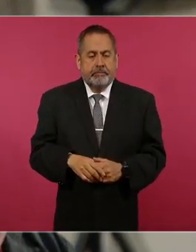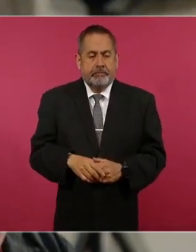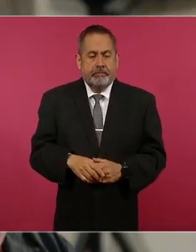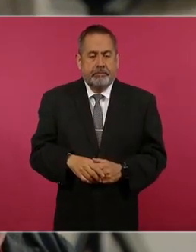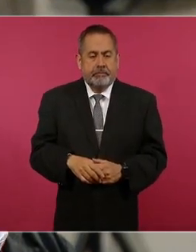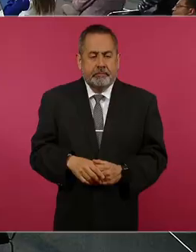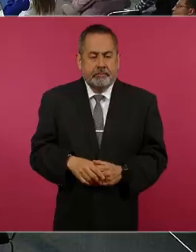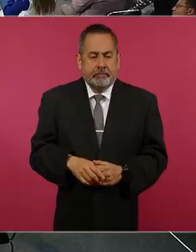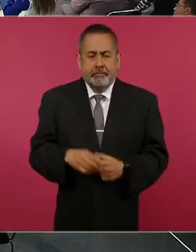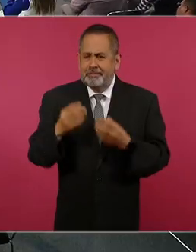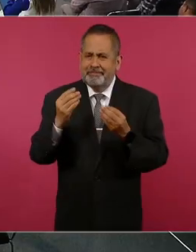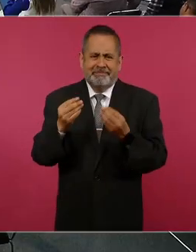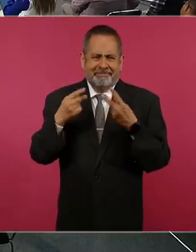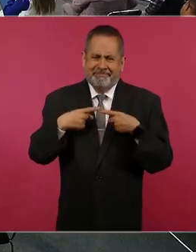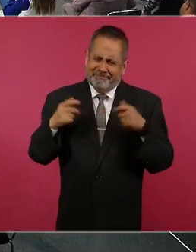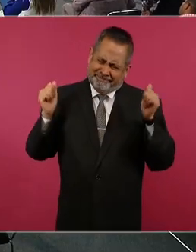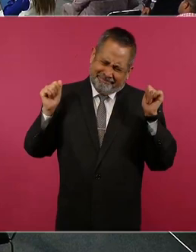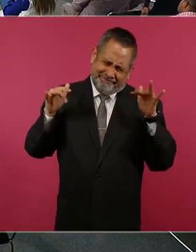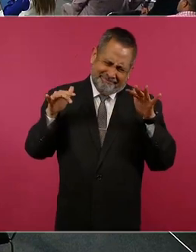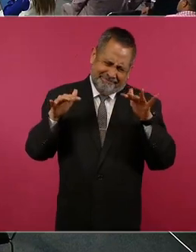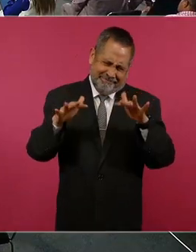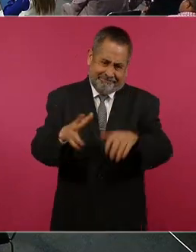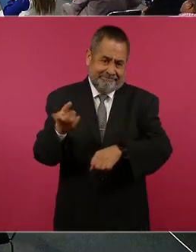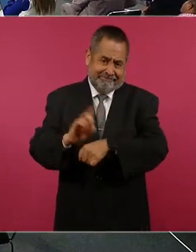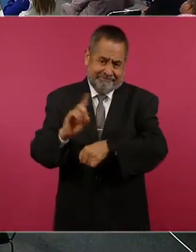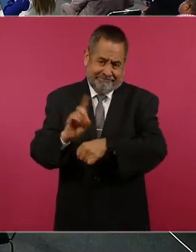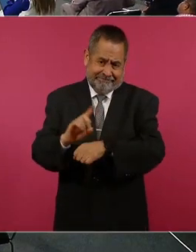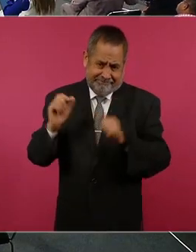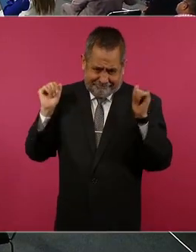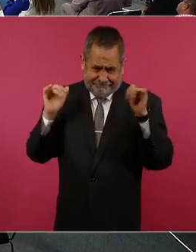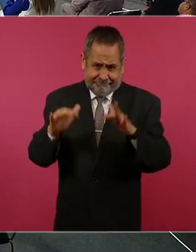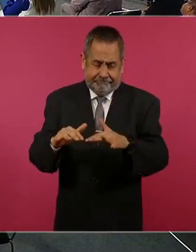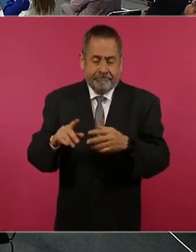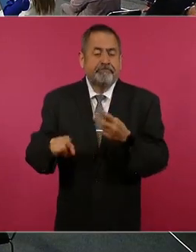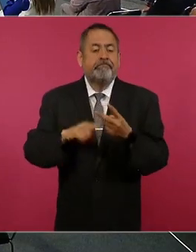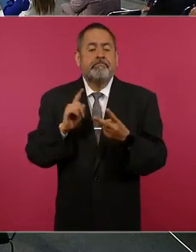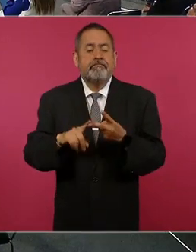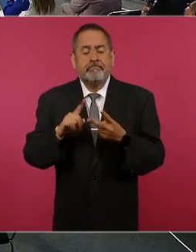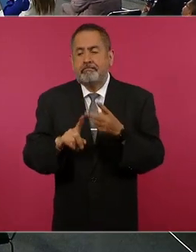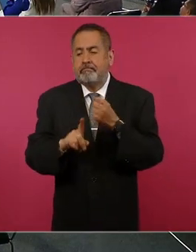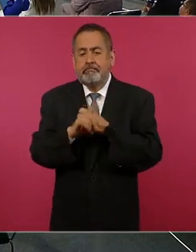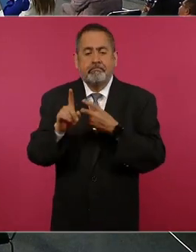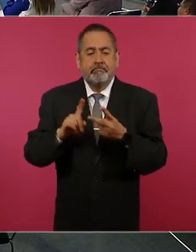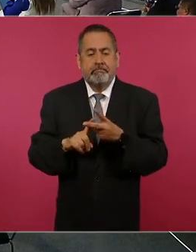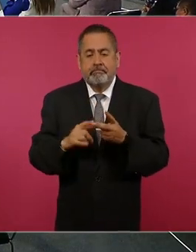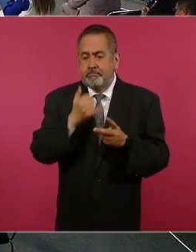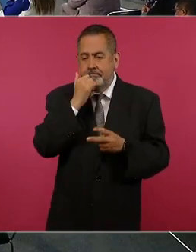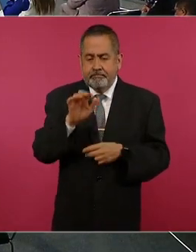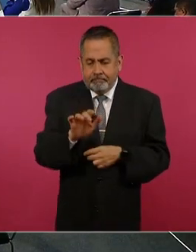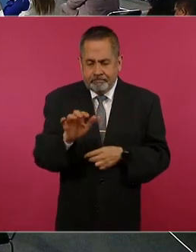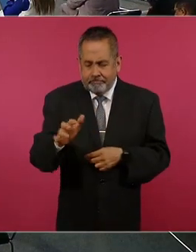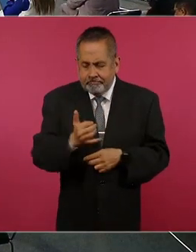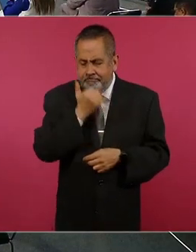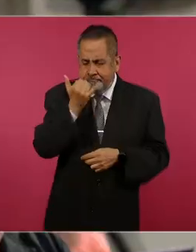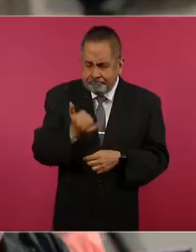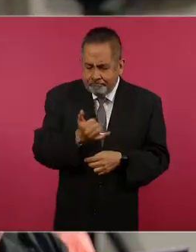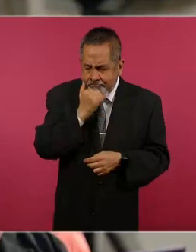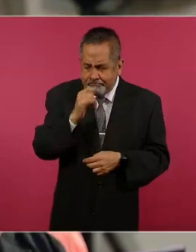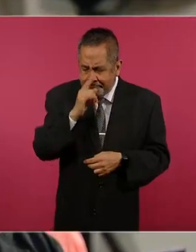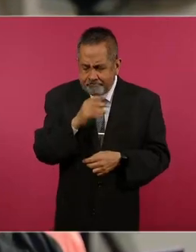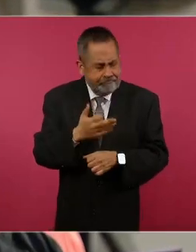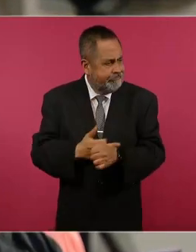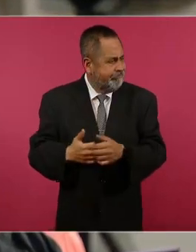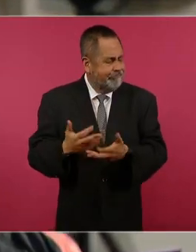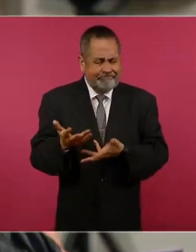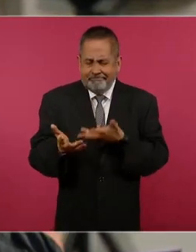en gran cantidad de personas que acuden diariamente y, en segundo lugar, en los errores del sistema que ocasionan retrasos.